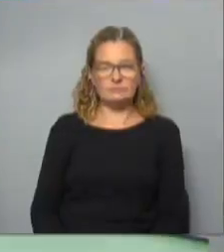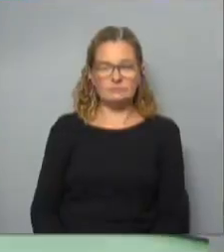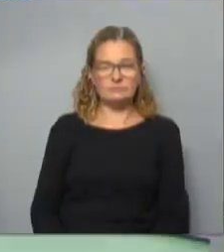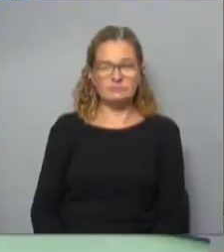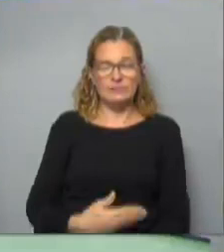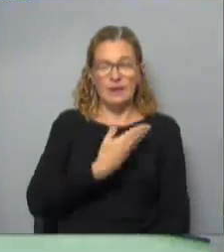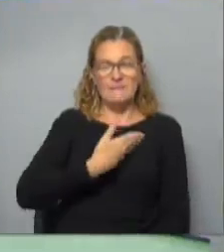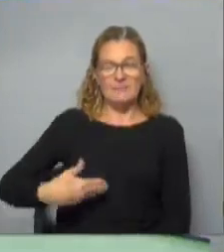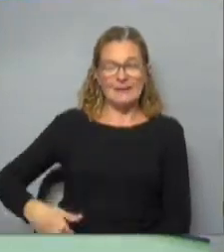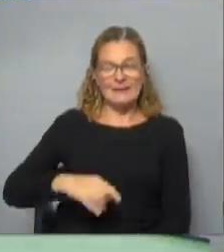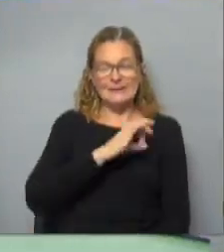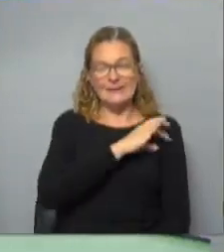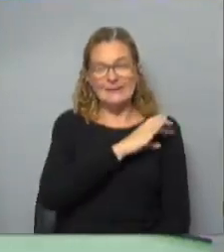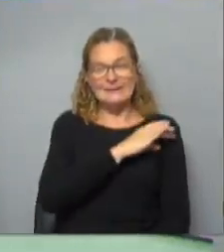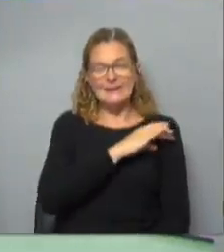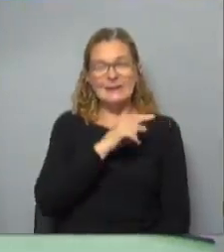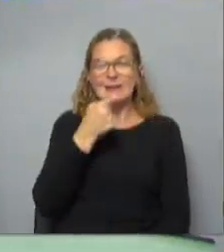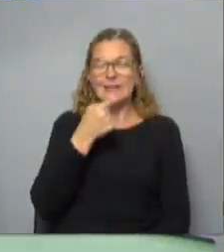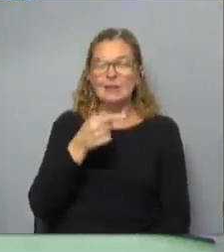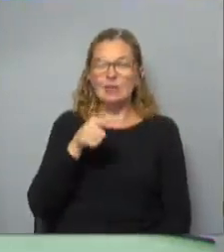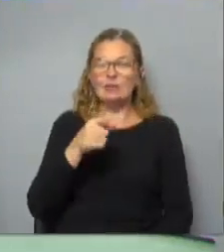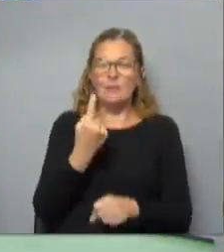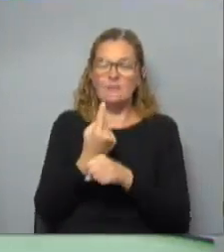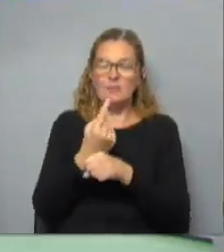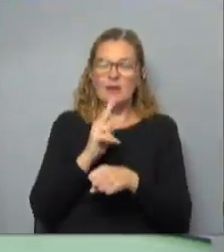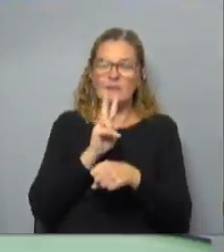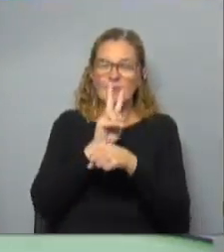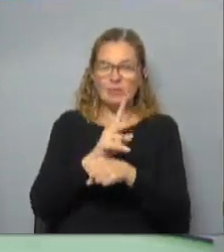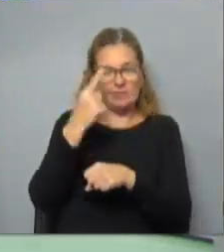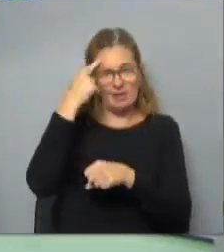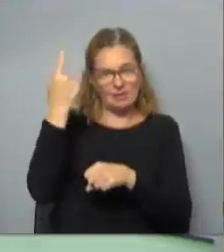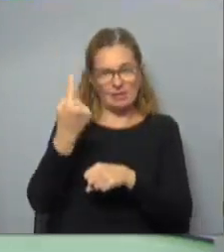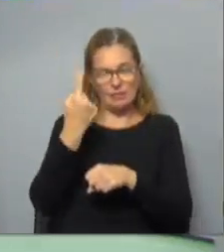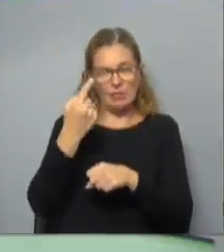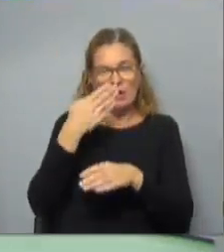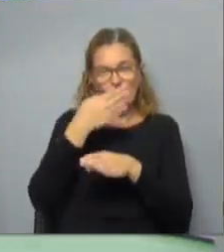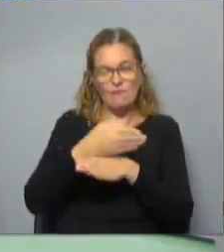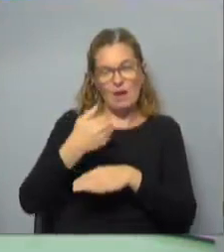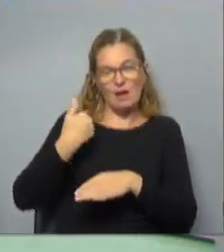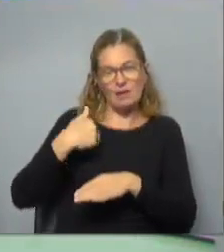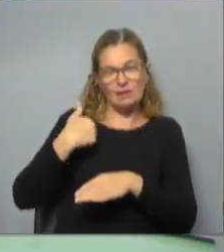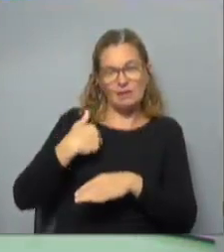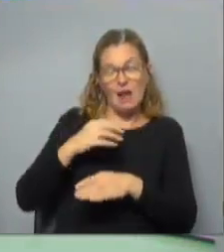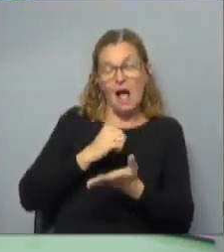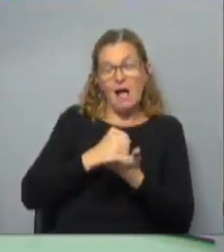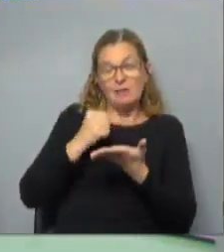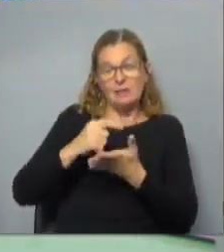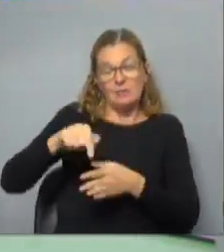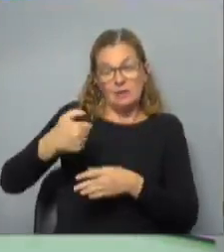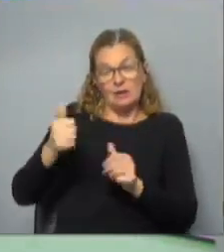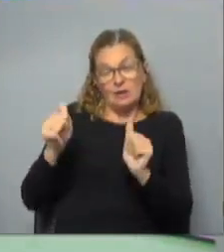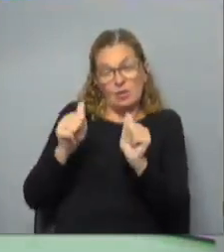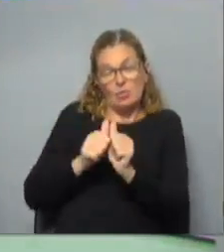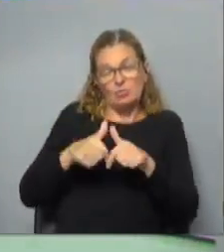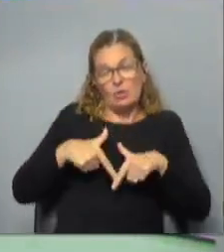el presidente chileno gabriel boric se llevó a cabo su primer visita internacional fue a la república argentina para estar hasta mañana junto a